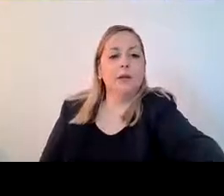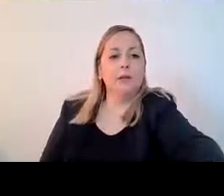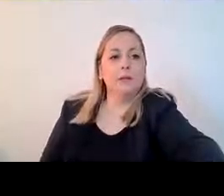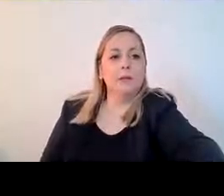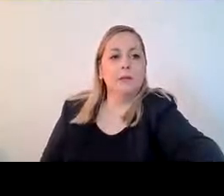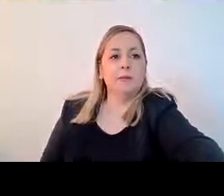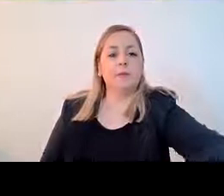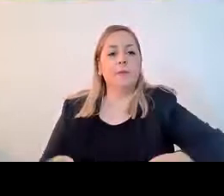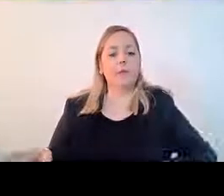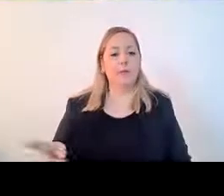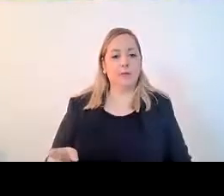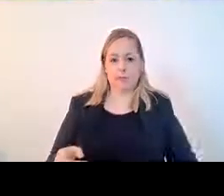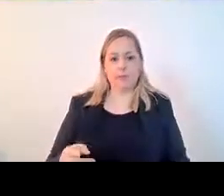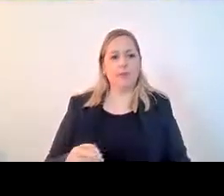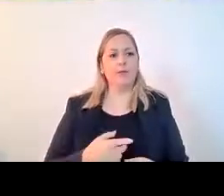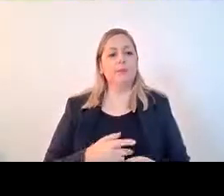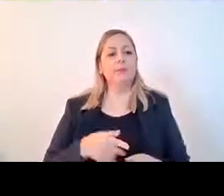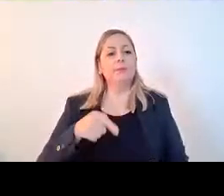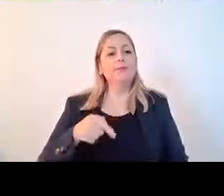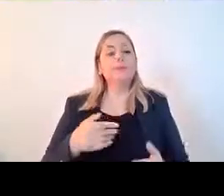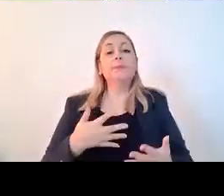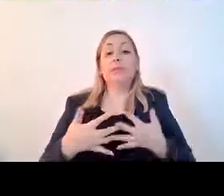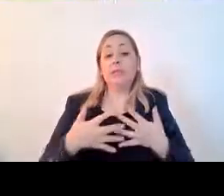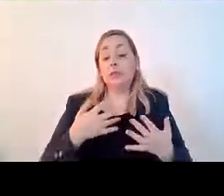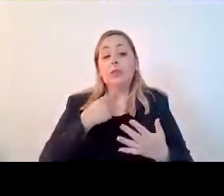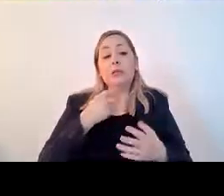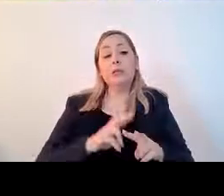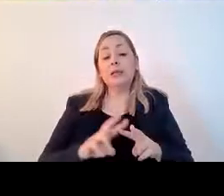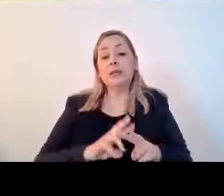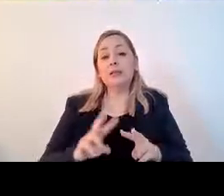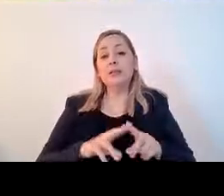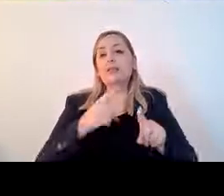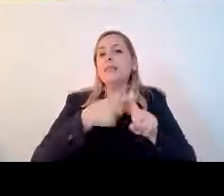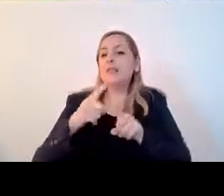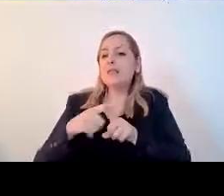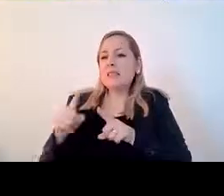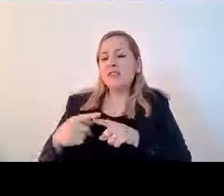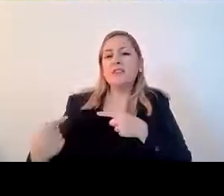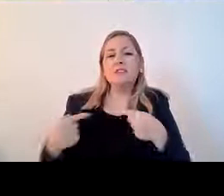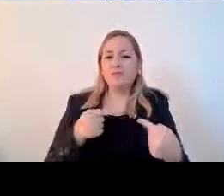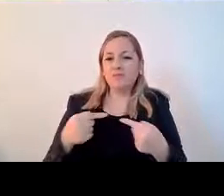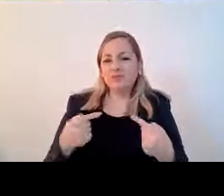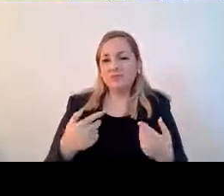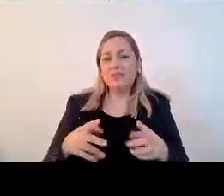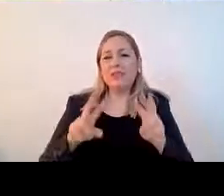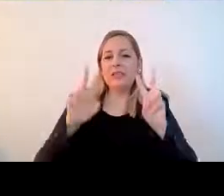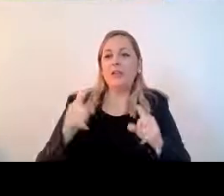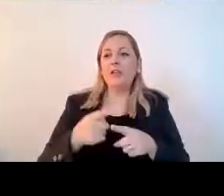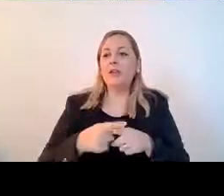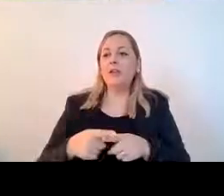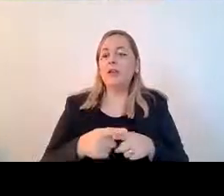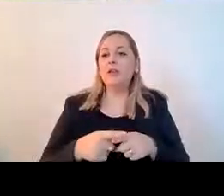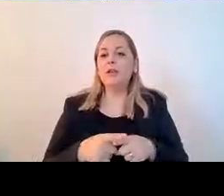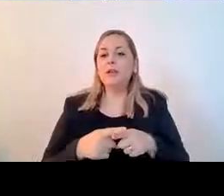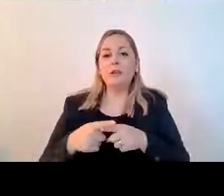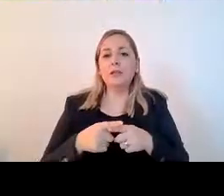déficit atencional. Y esto naturalmente va a producir diversos tipos de conflictos a nivel social, familiar, en